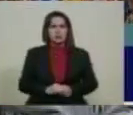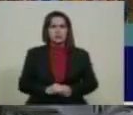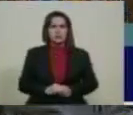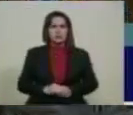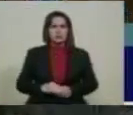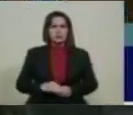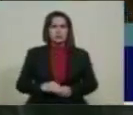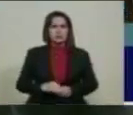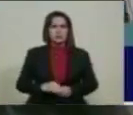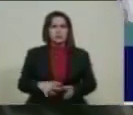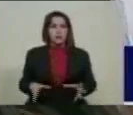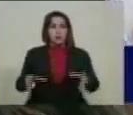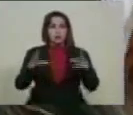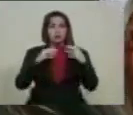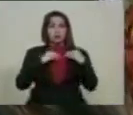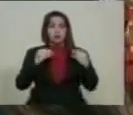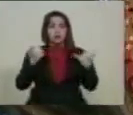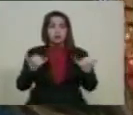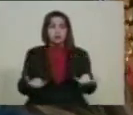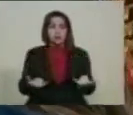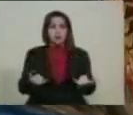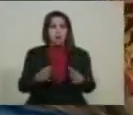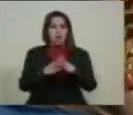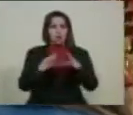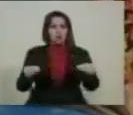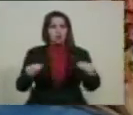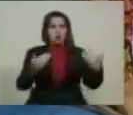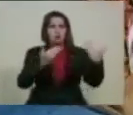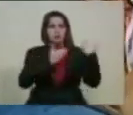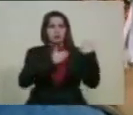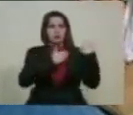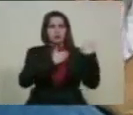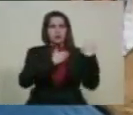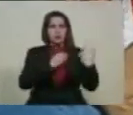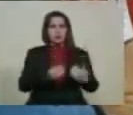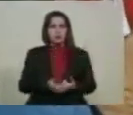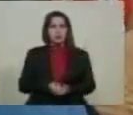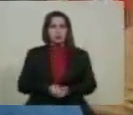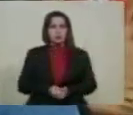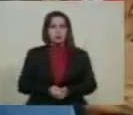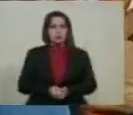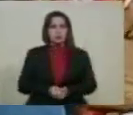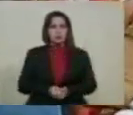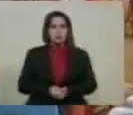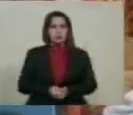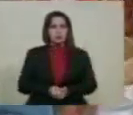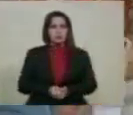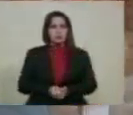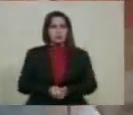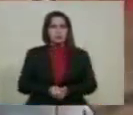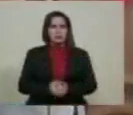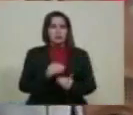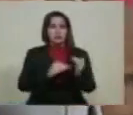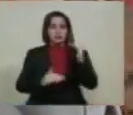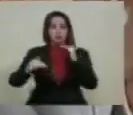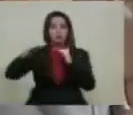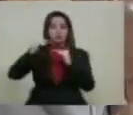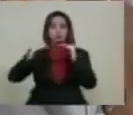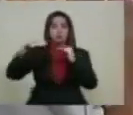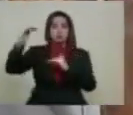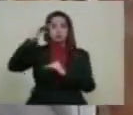asumir plenamente sus responsabilidades en las más altas instancias de